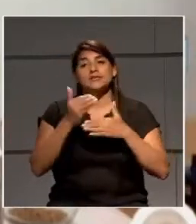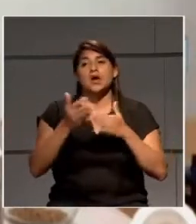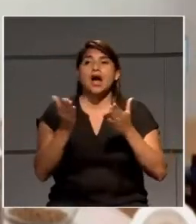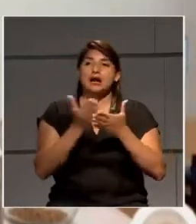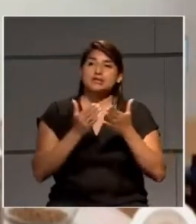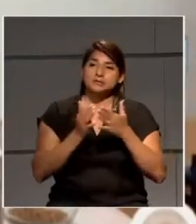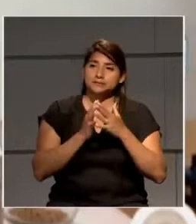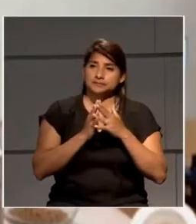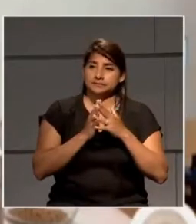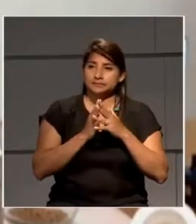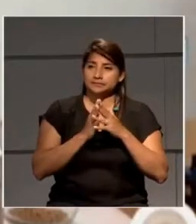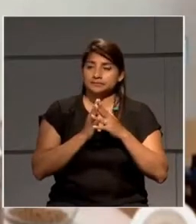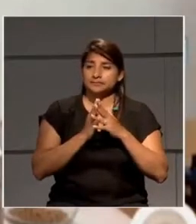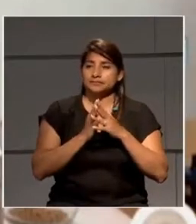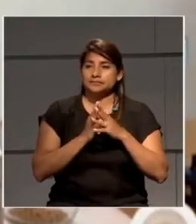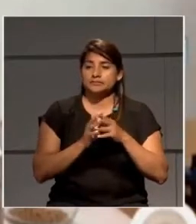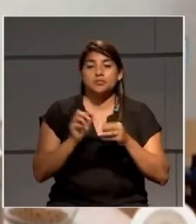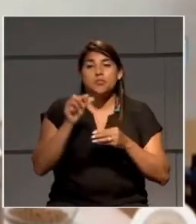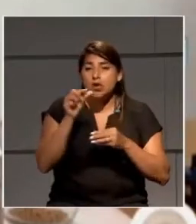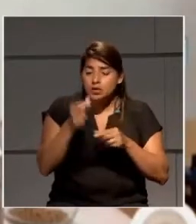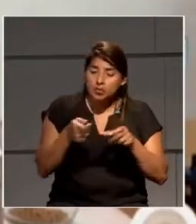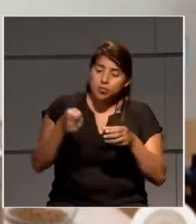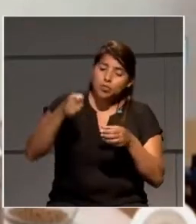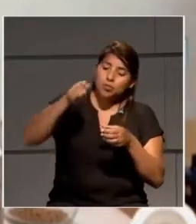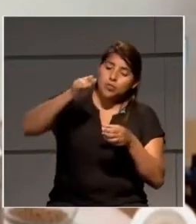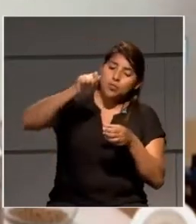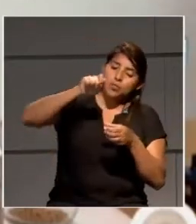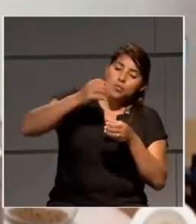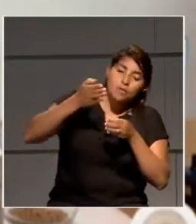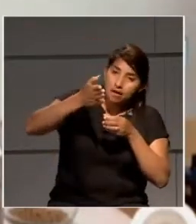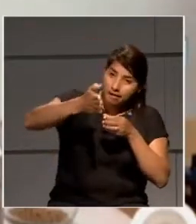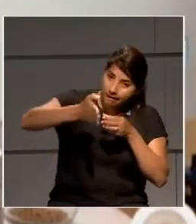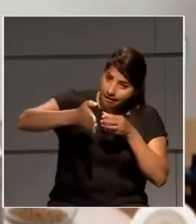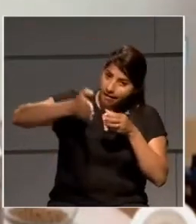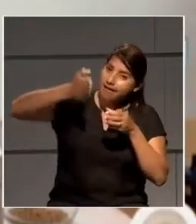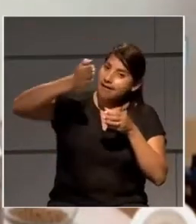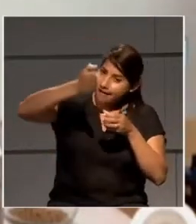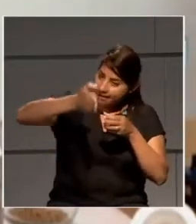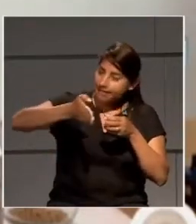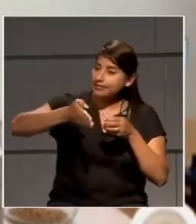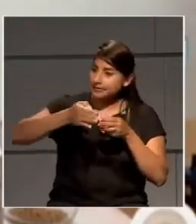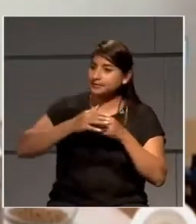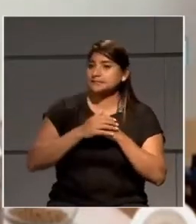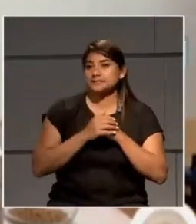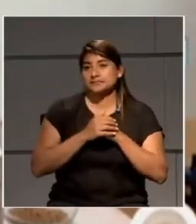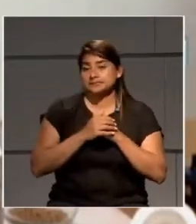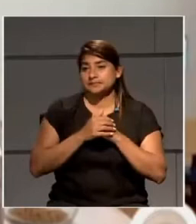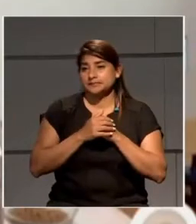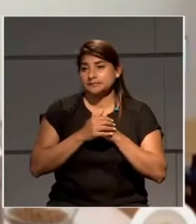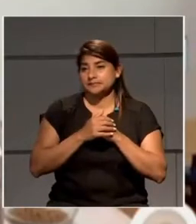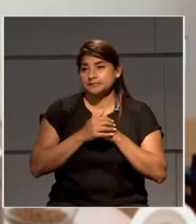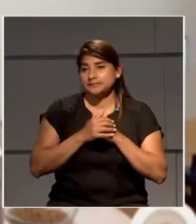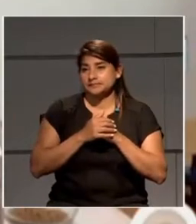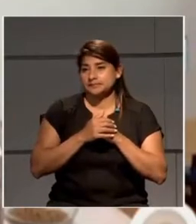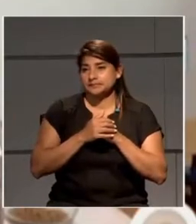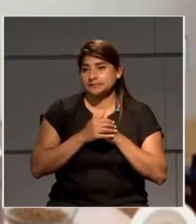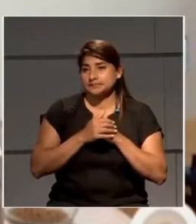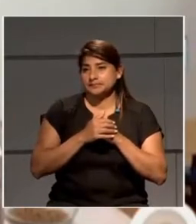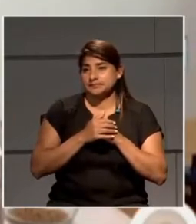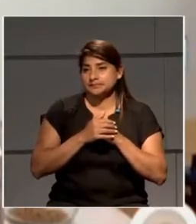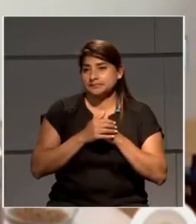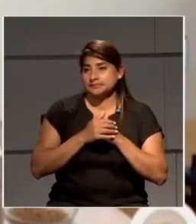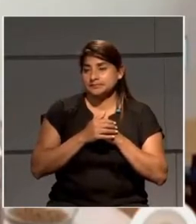algo también, ¿qué? Que esto hay que hacerlo poquito a poco. Ah, seguramente fue eso. Y las lentejas tal vez no eran tan